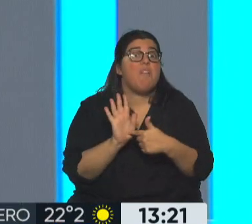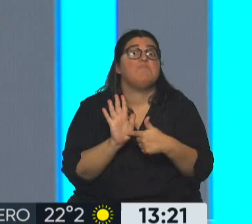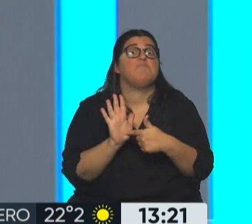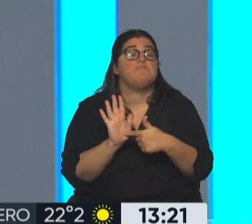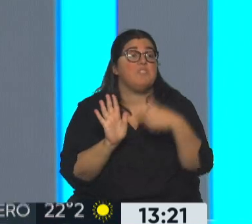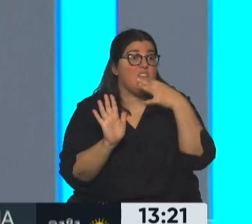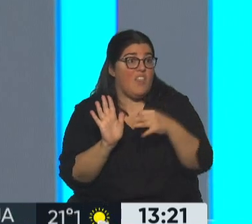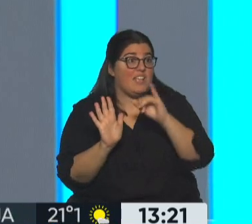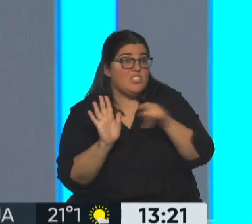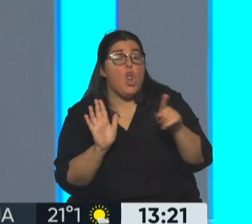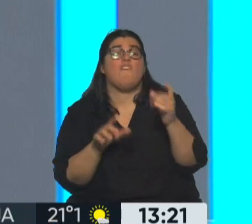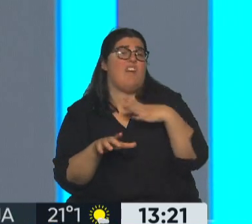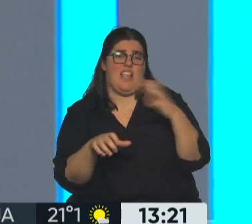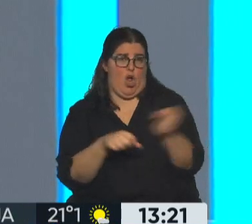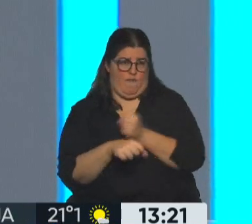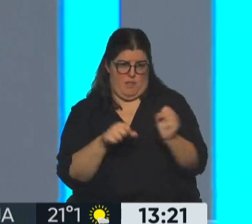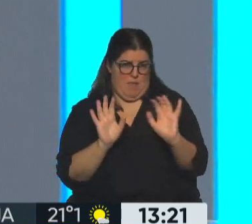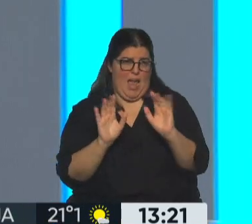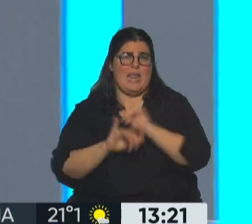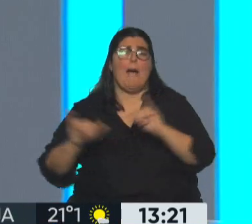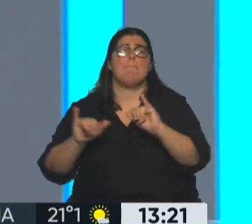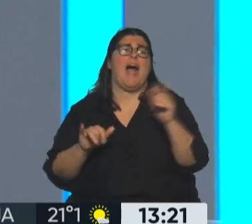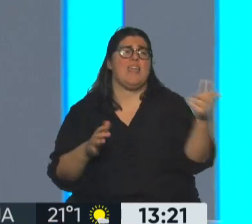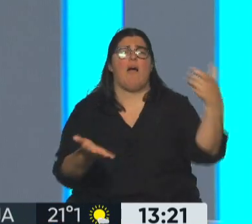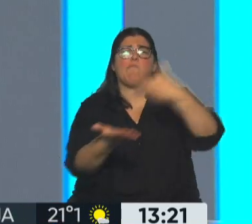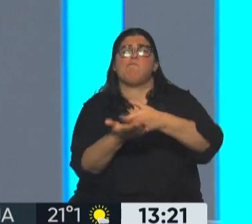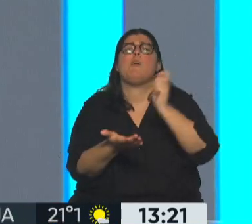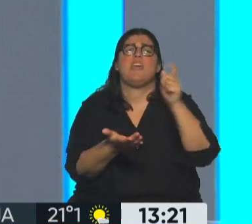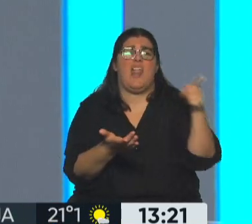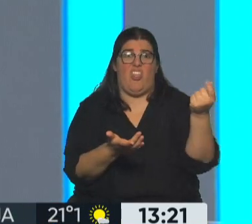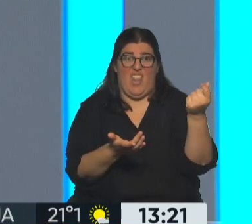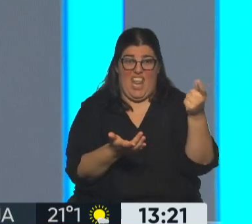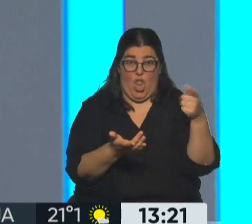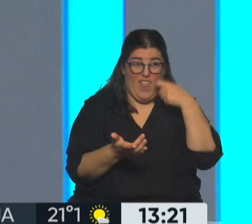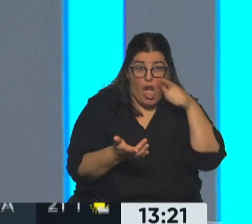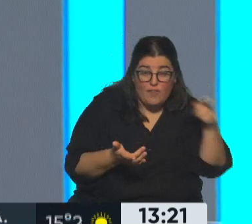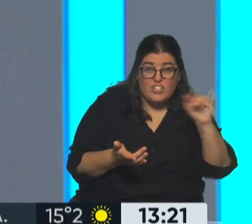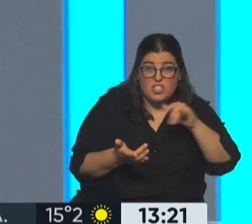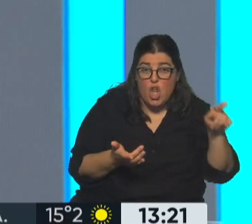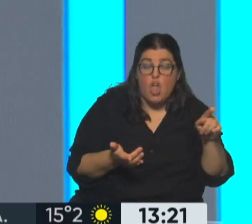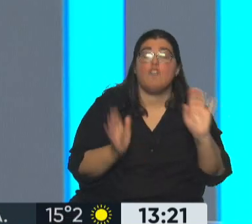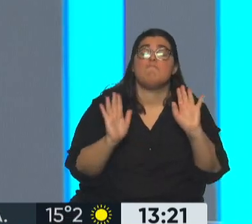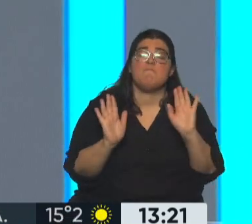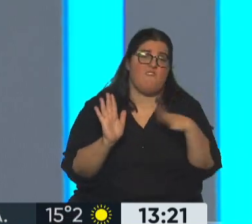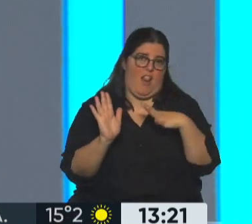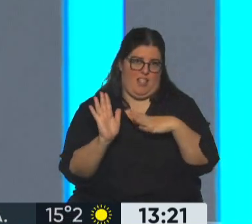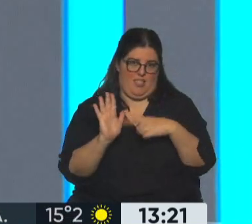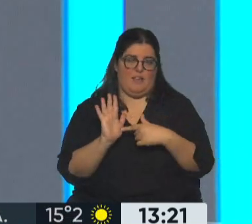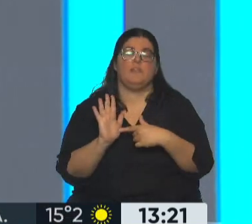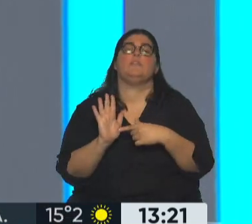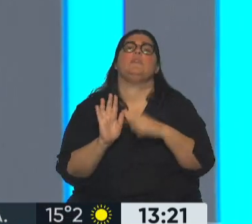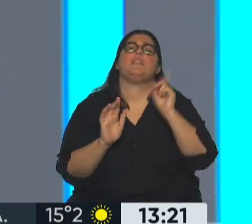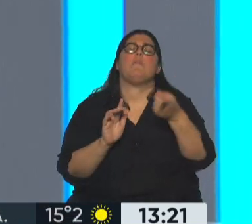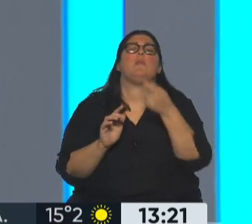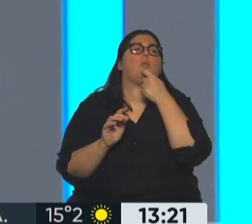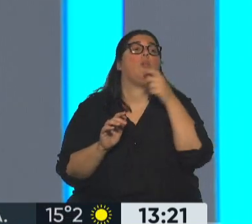todavía no se sabe, si ingresó dinero ilegal a la campaña, qué parte se usó para el enriquecimiento del hijo y qué parte